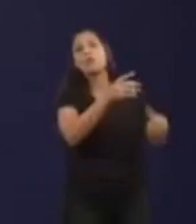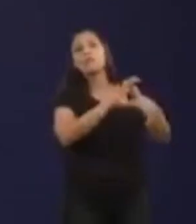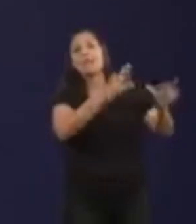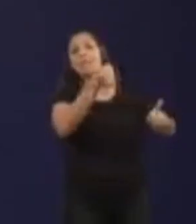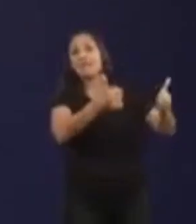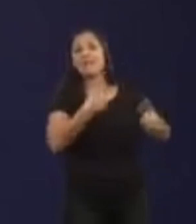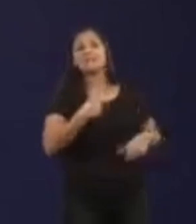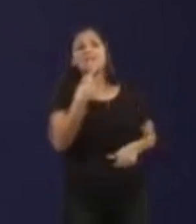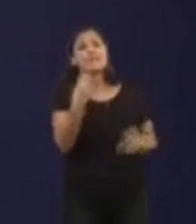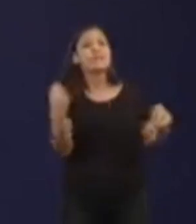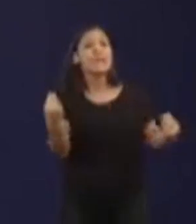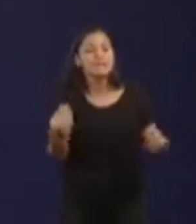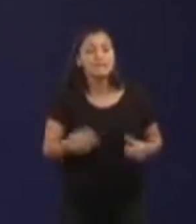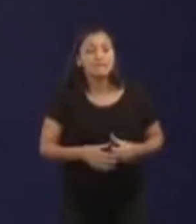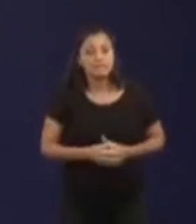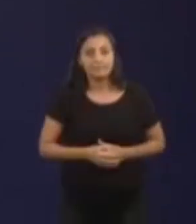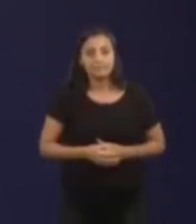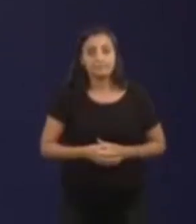Bueno